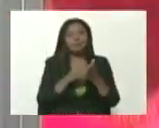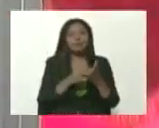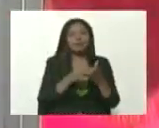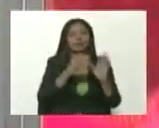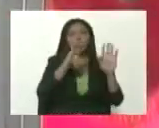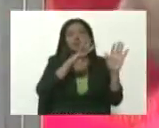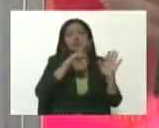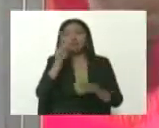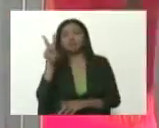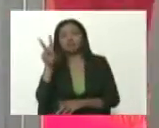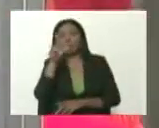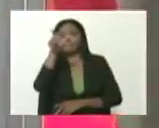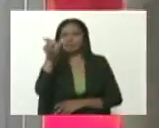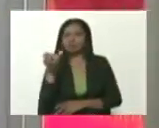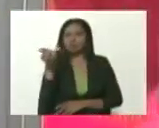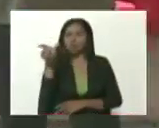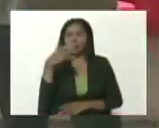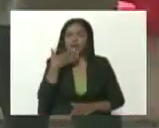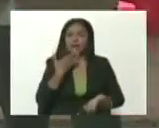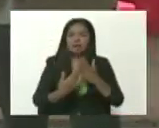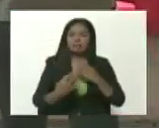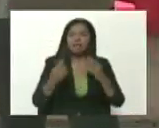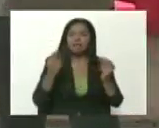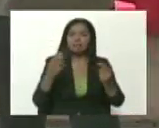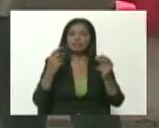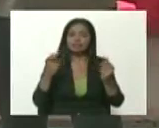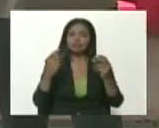904.092 camaradas que gracias a su acción